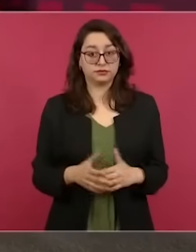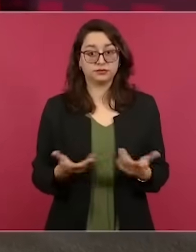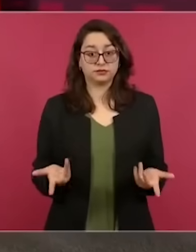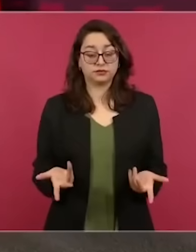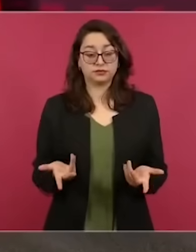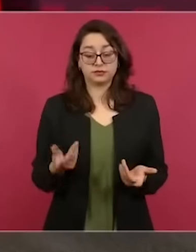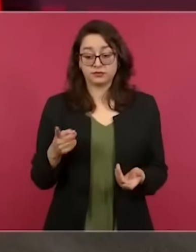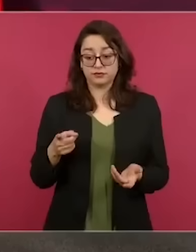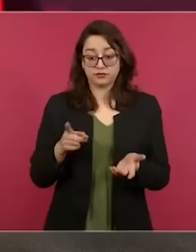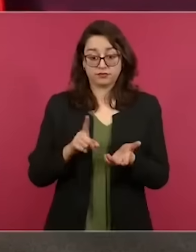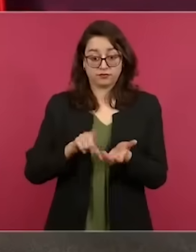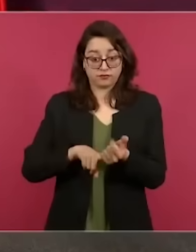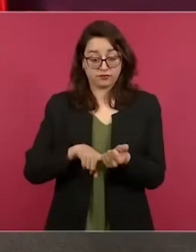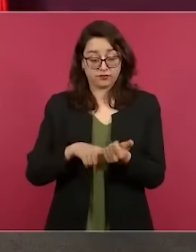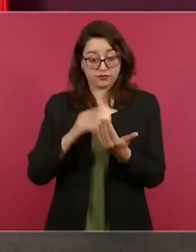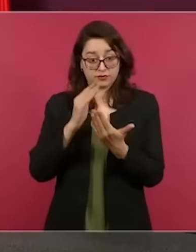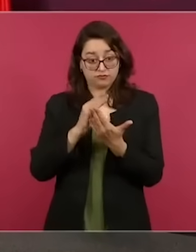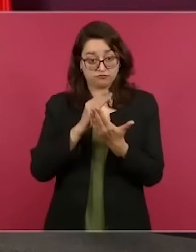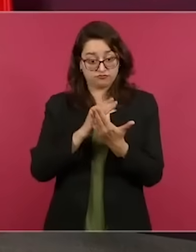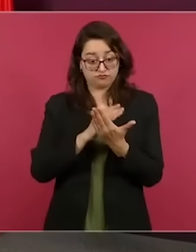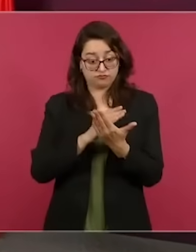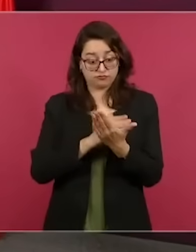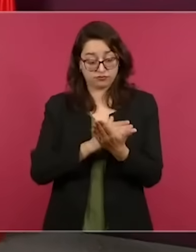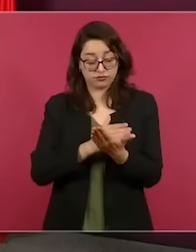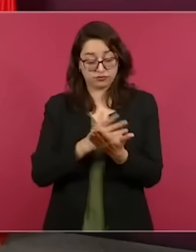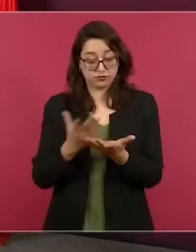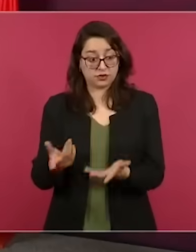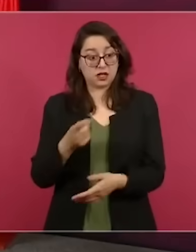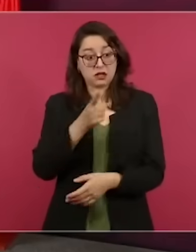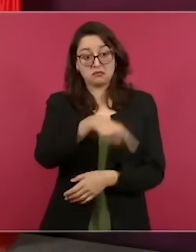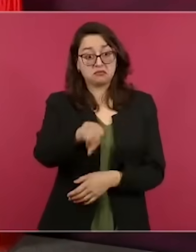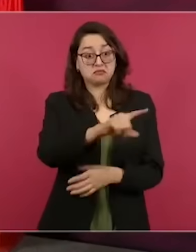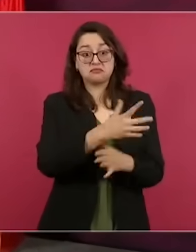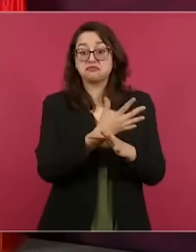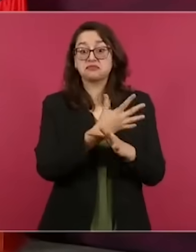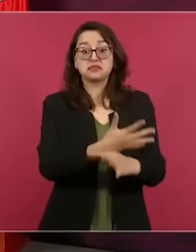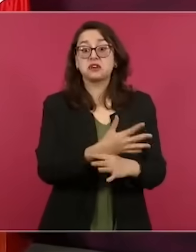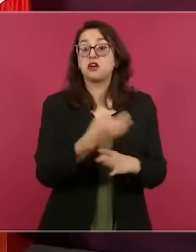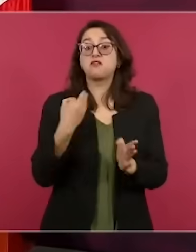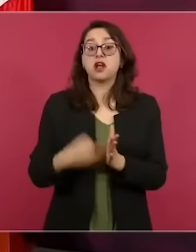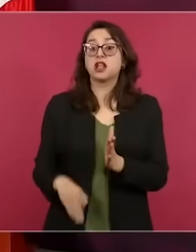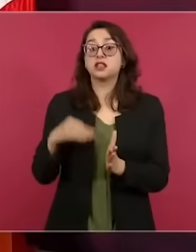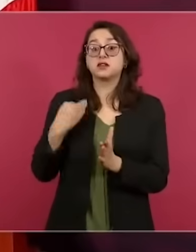sostienen que no ha querido entregar la Secretaría de la Defensa,